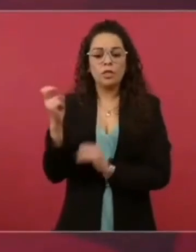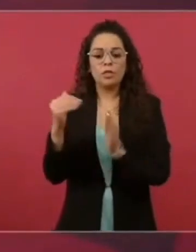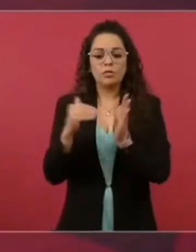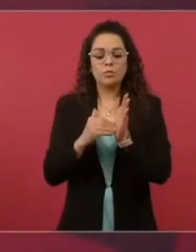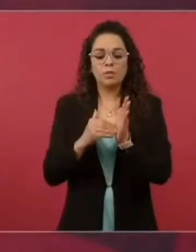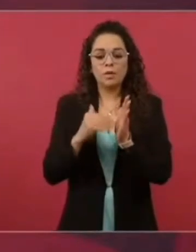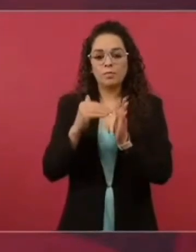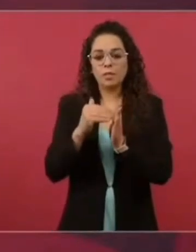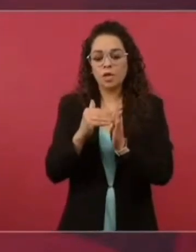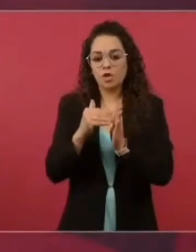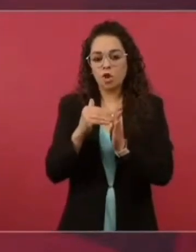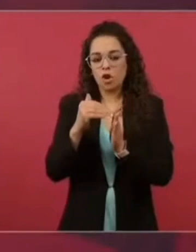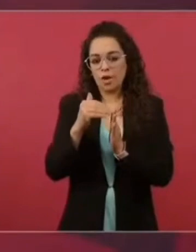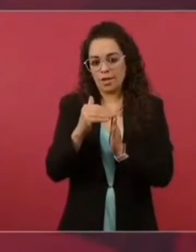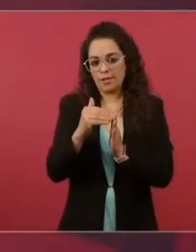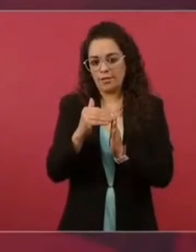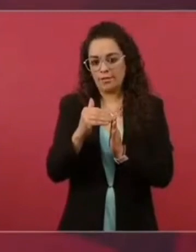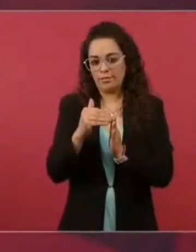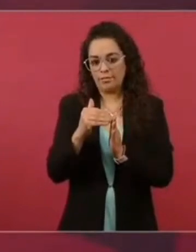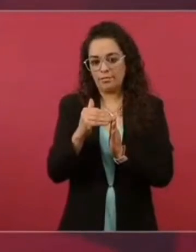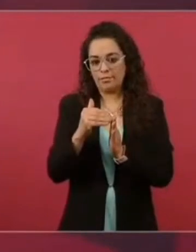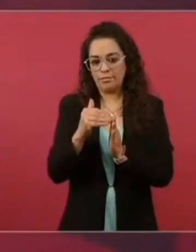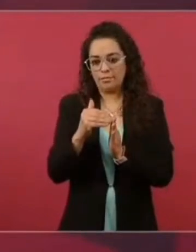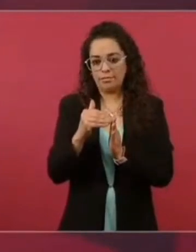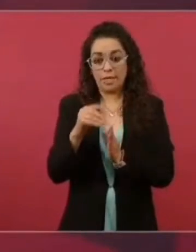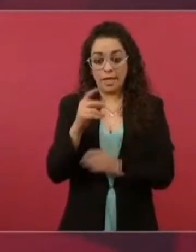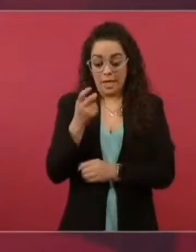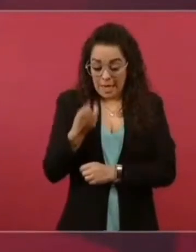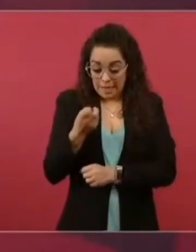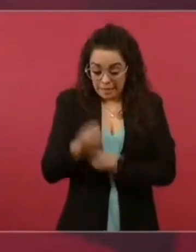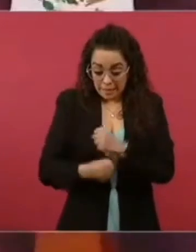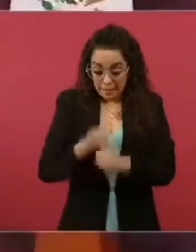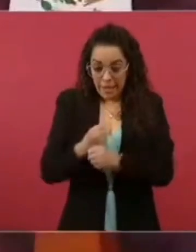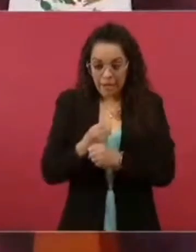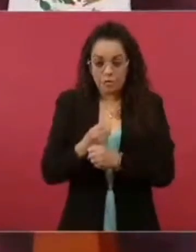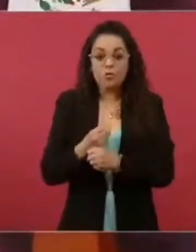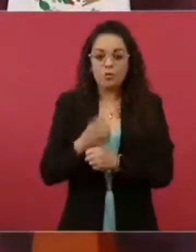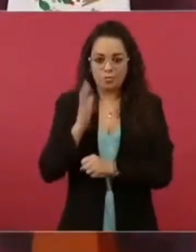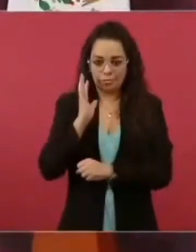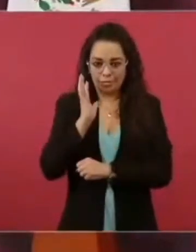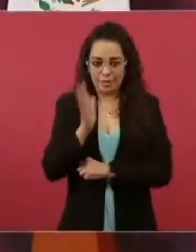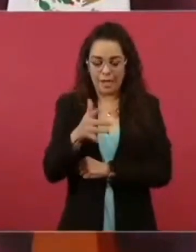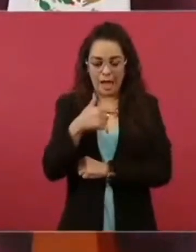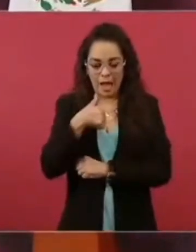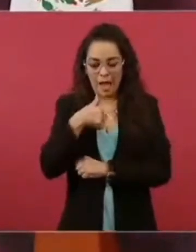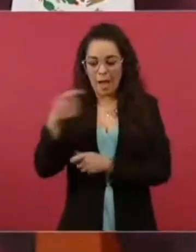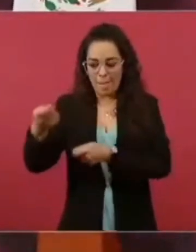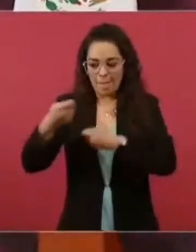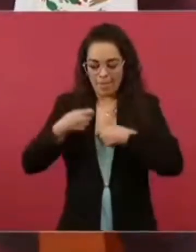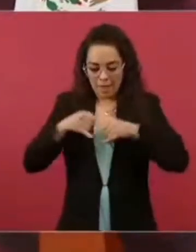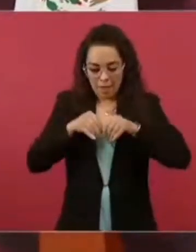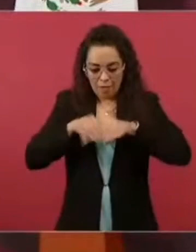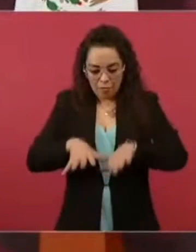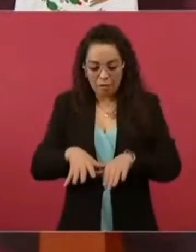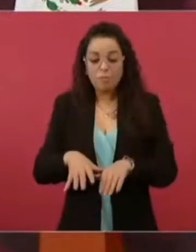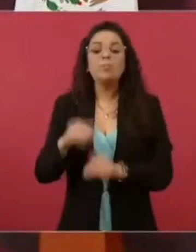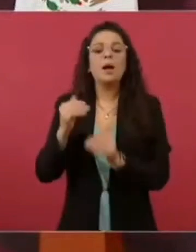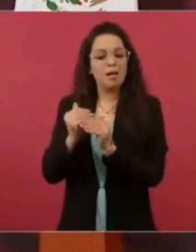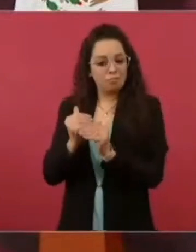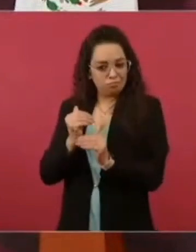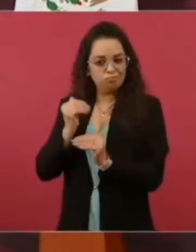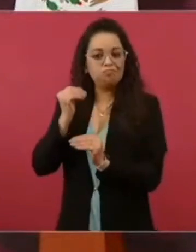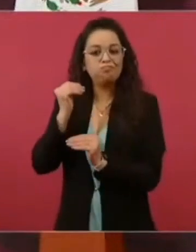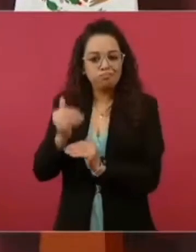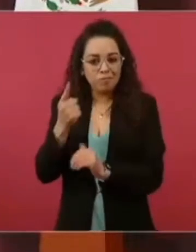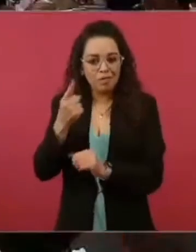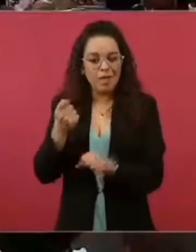El reparto de utilidades. Y este año ya tengo el dato, volvió a crecer el año pasado.